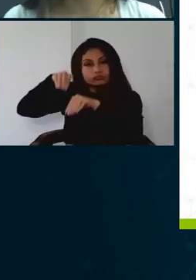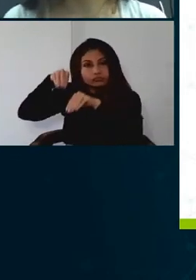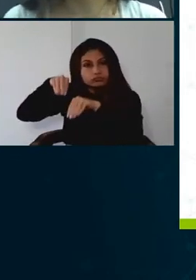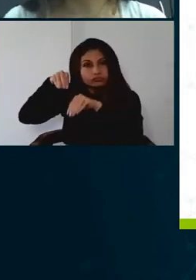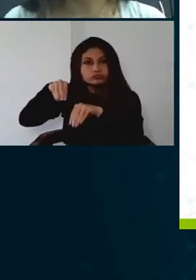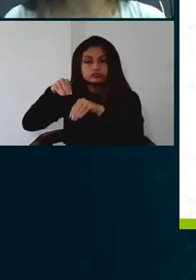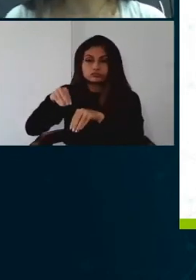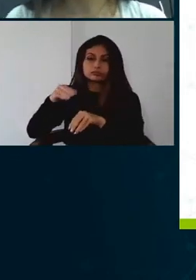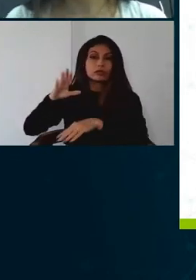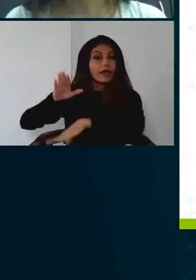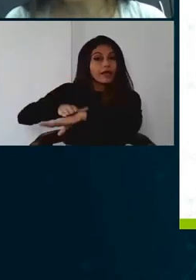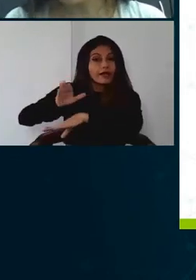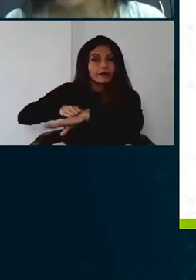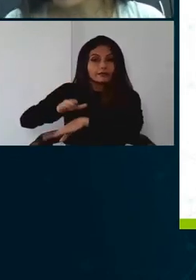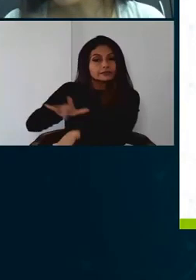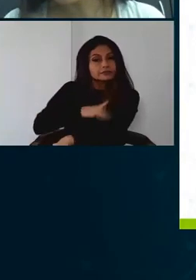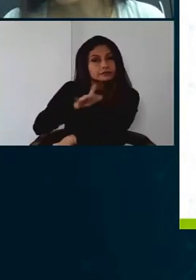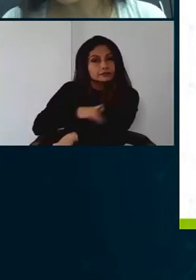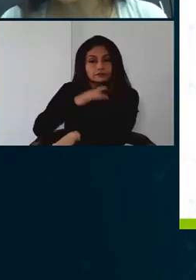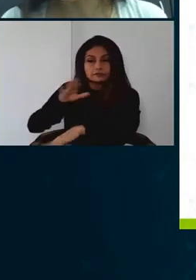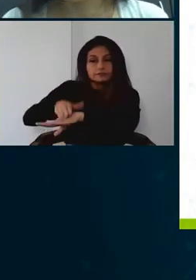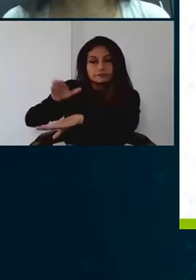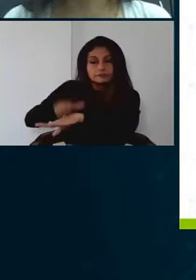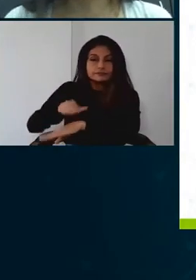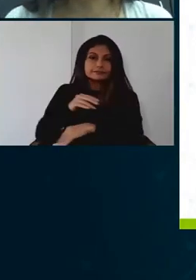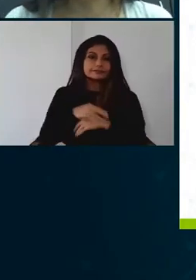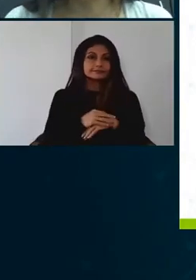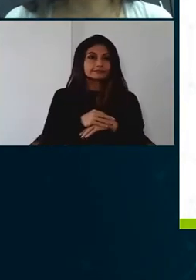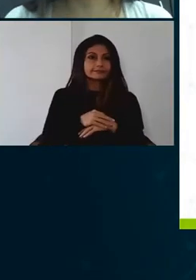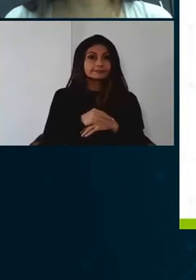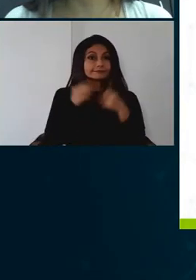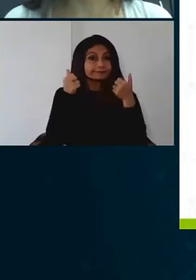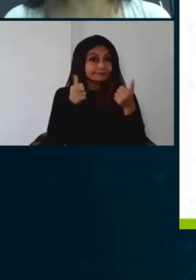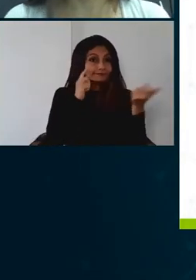esta información. ¿Listo?